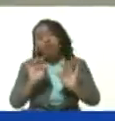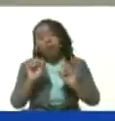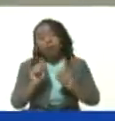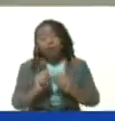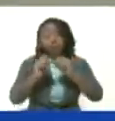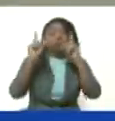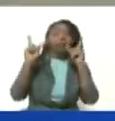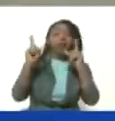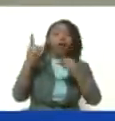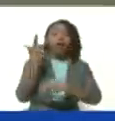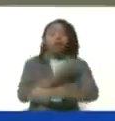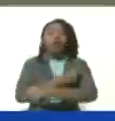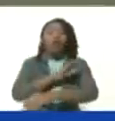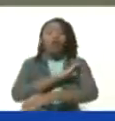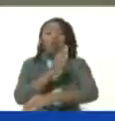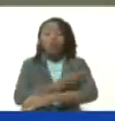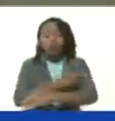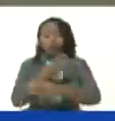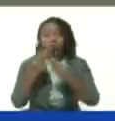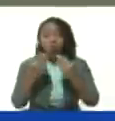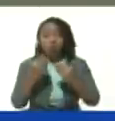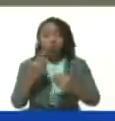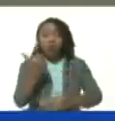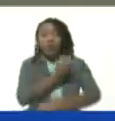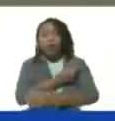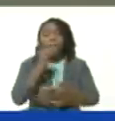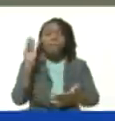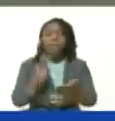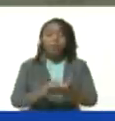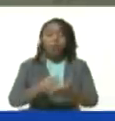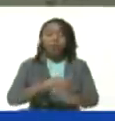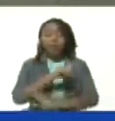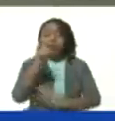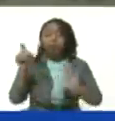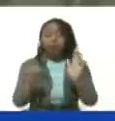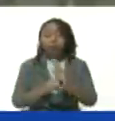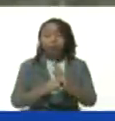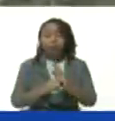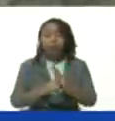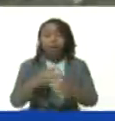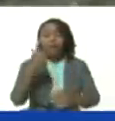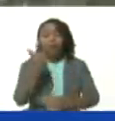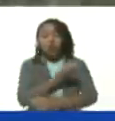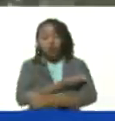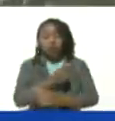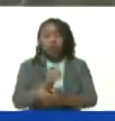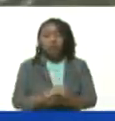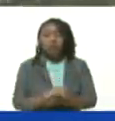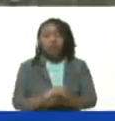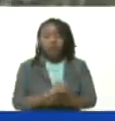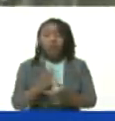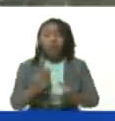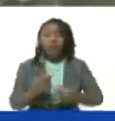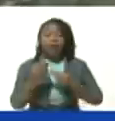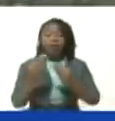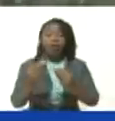sorpresiva, la vacuna fortalece mucho. Cuando la vacuna está puesta completa, la vacuna te